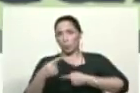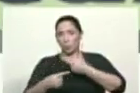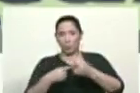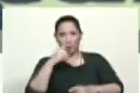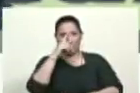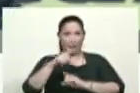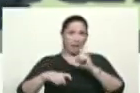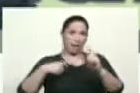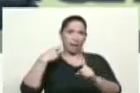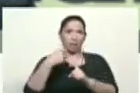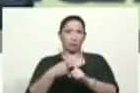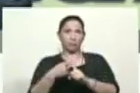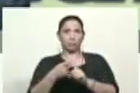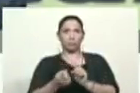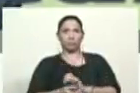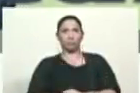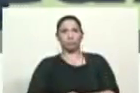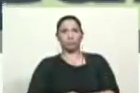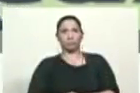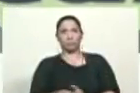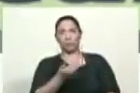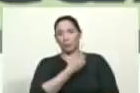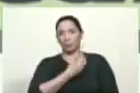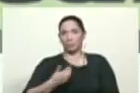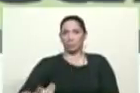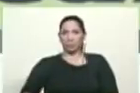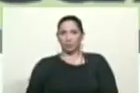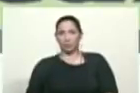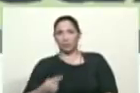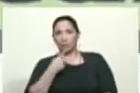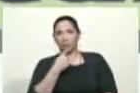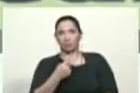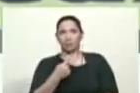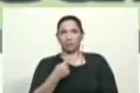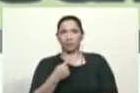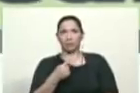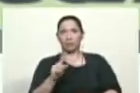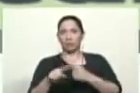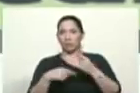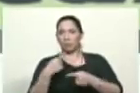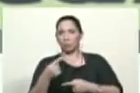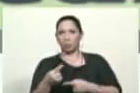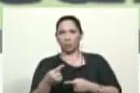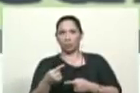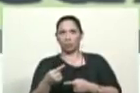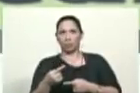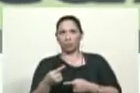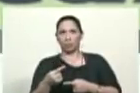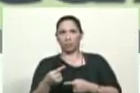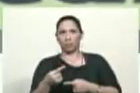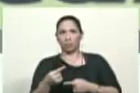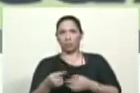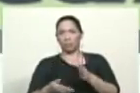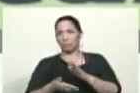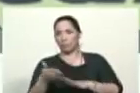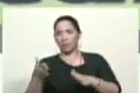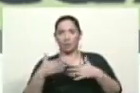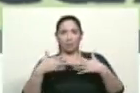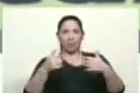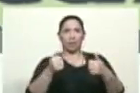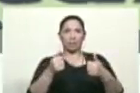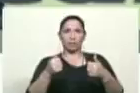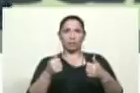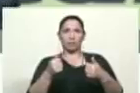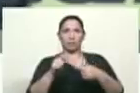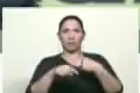aniversario de la gesta, el presidente lo resaltaba, sobre todo después que salió de la cárcel de la dignidad, después de